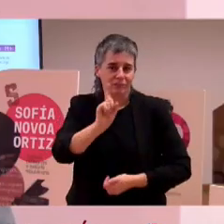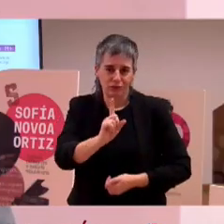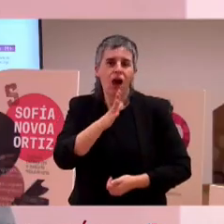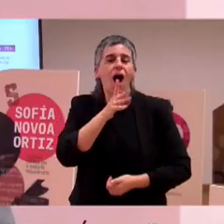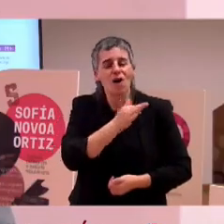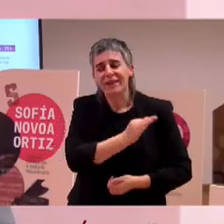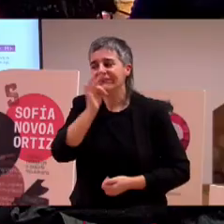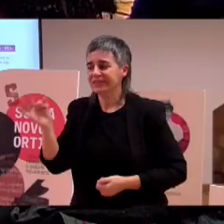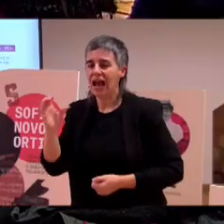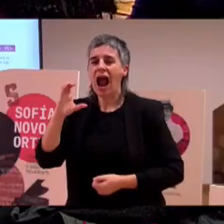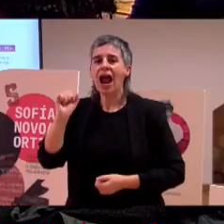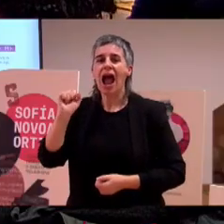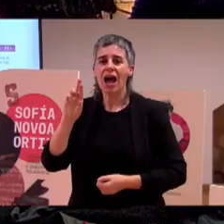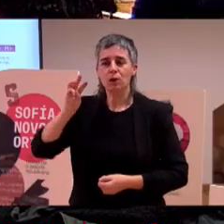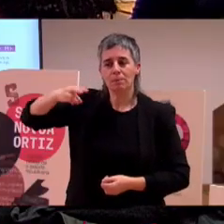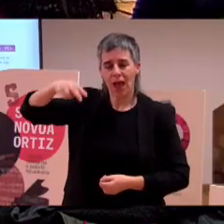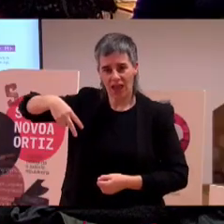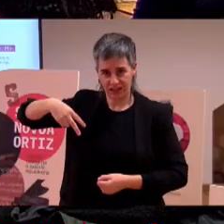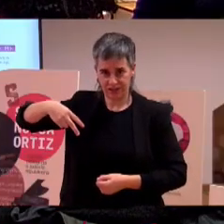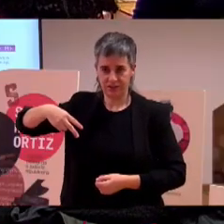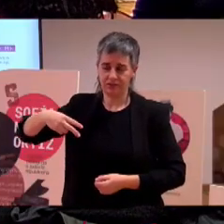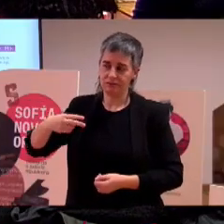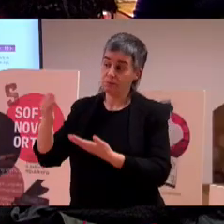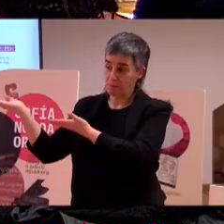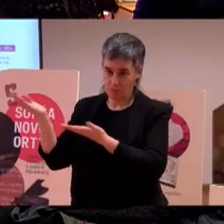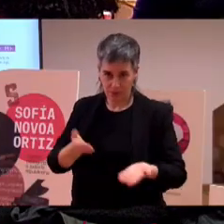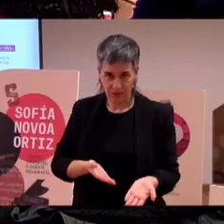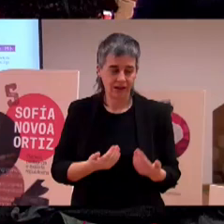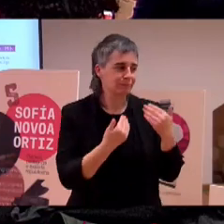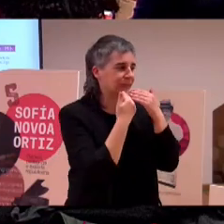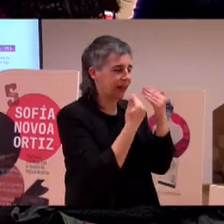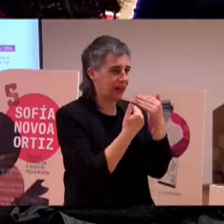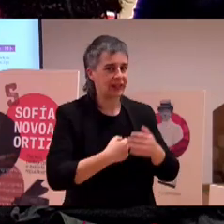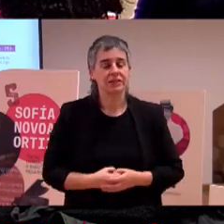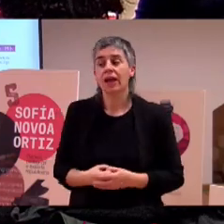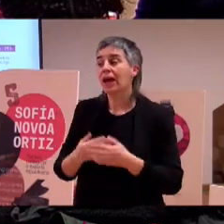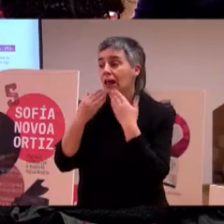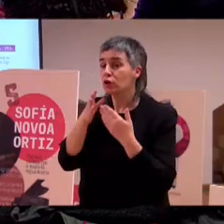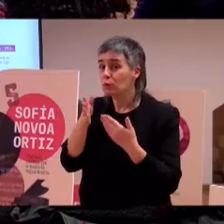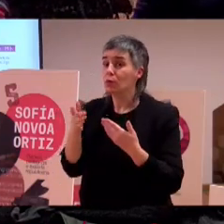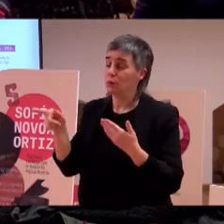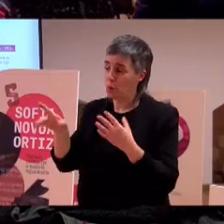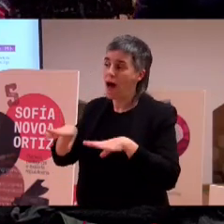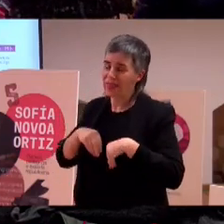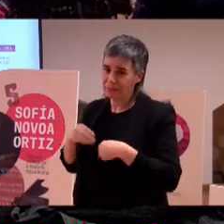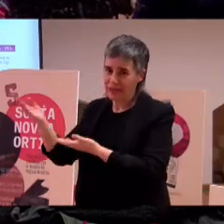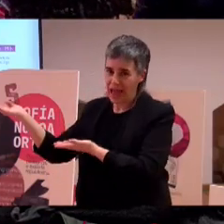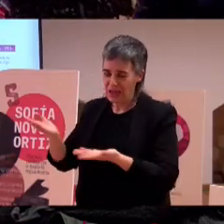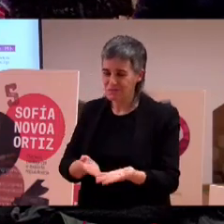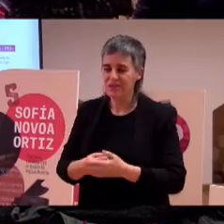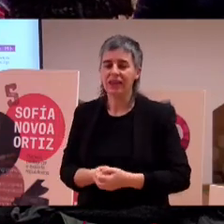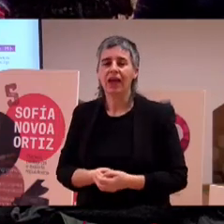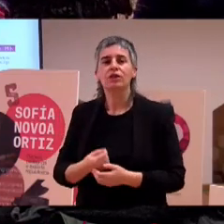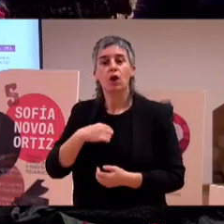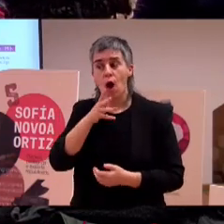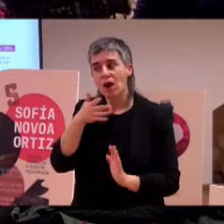Losada. Benvida, Carmen. Grazas por aceptar o noso convite. Vou vos a presentar un poquinho a